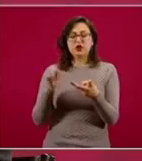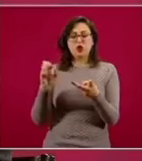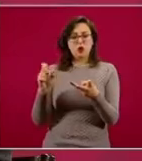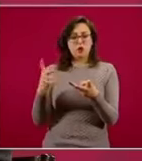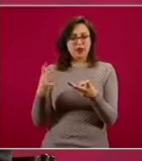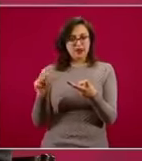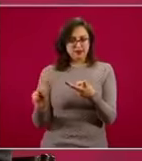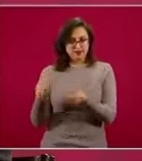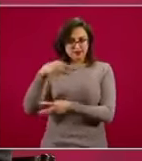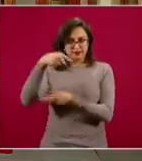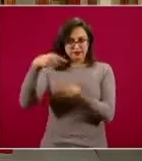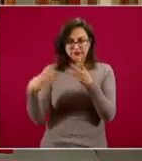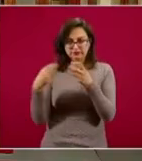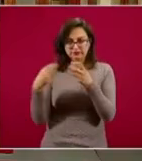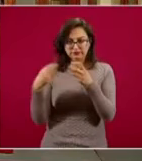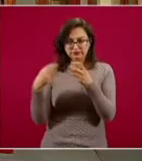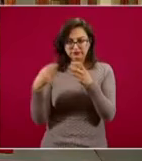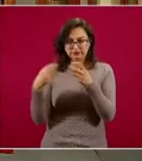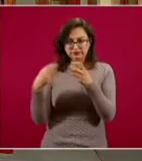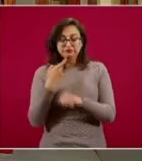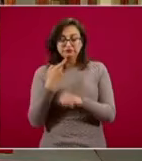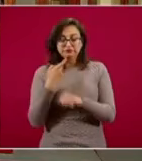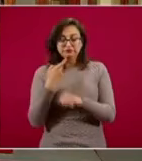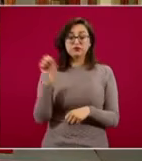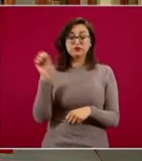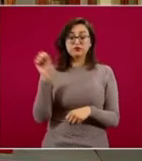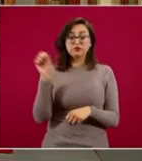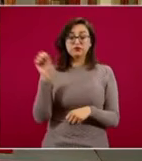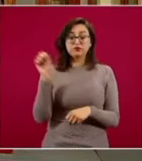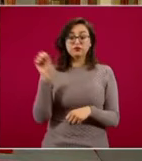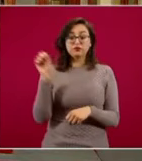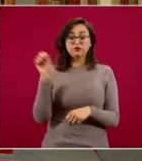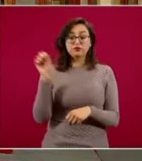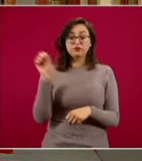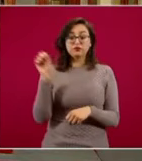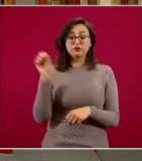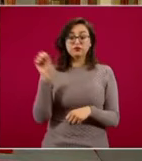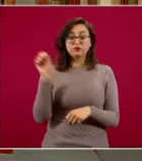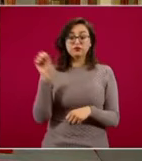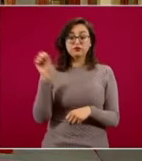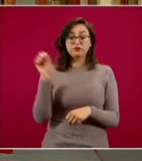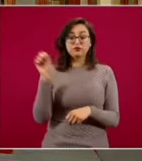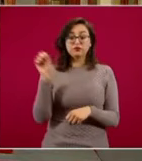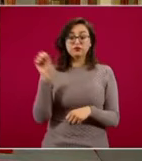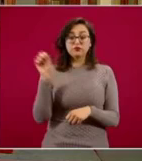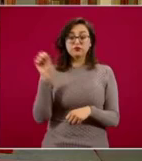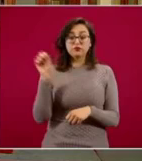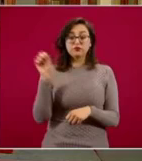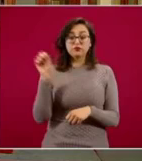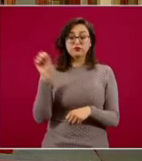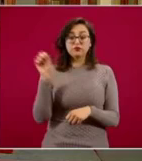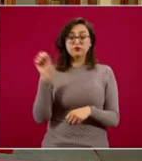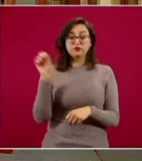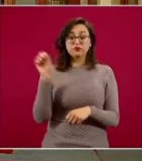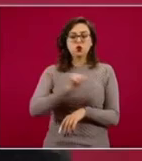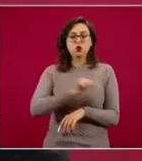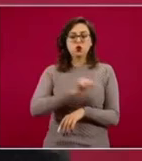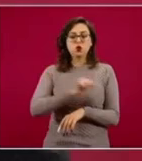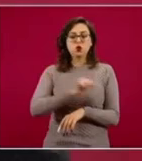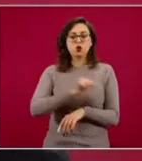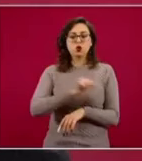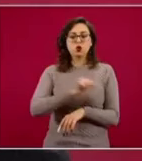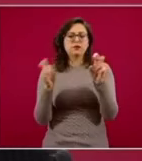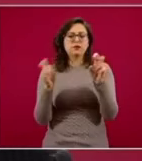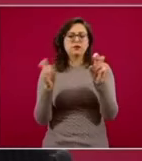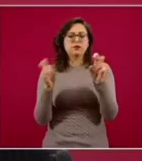Salud. Pero hoy no nos vamos a referir a eso, a mortalidad en exceso, sino vamos a hablar de lo que estamos